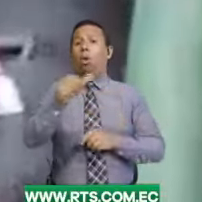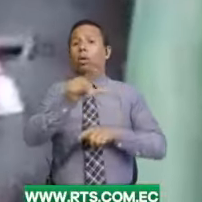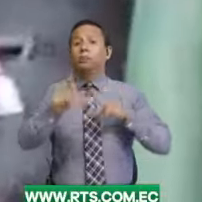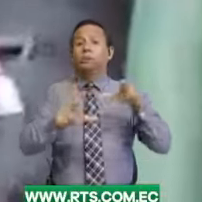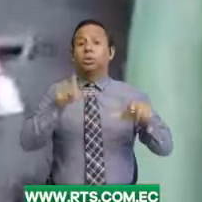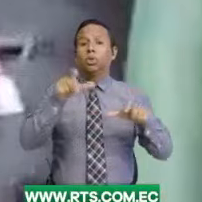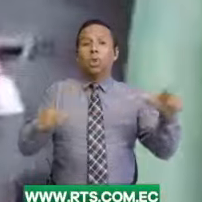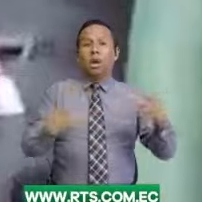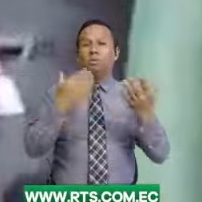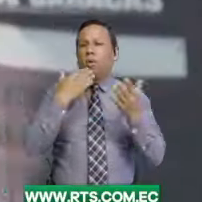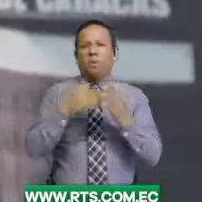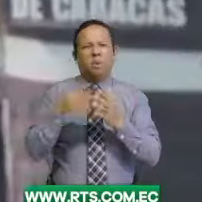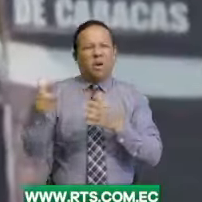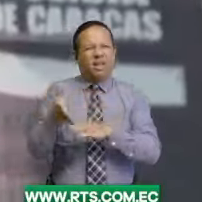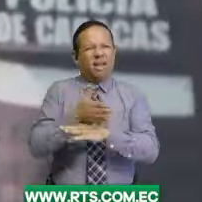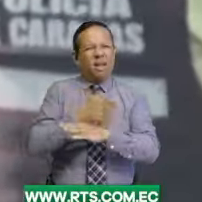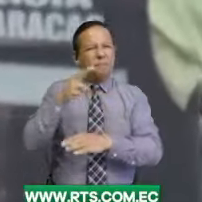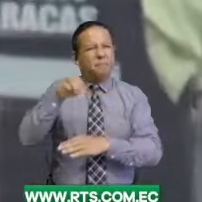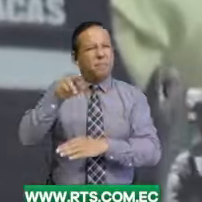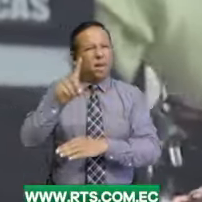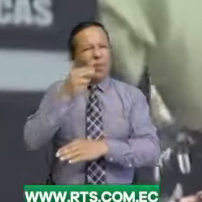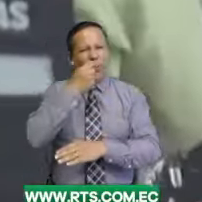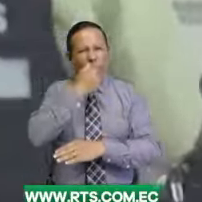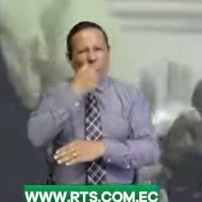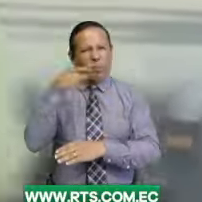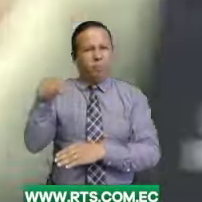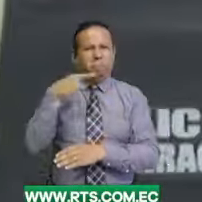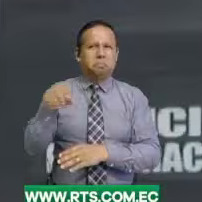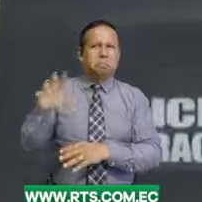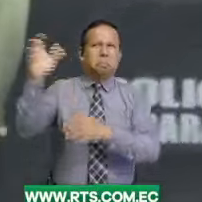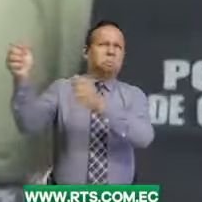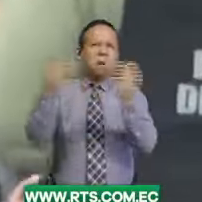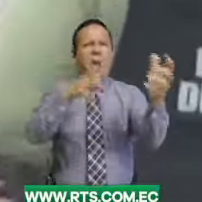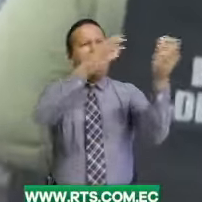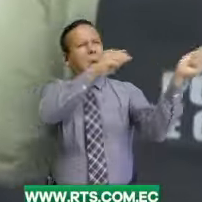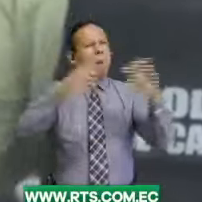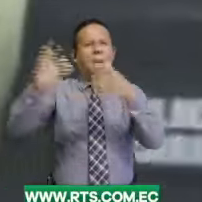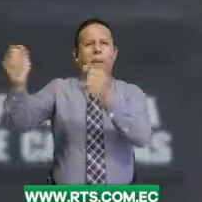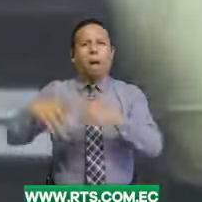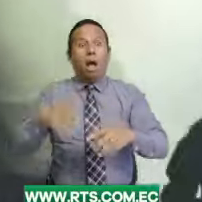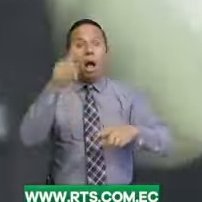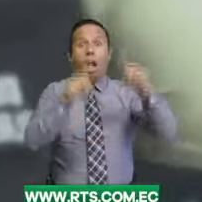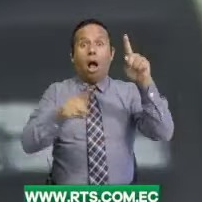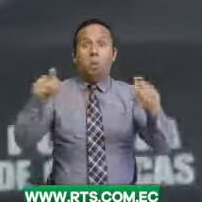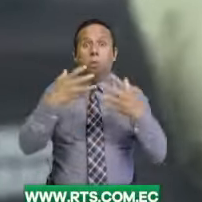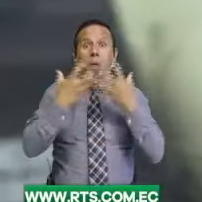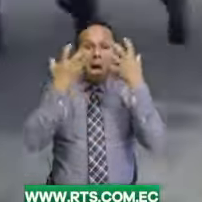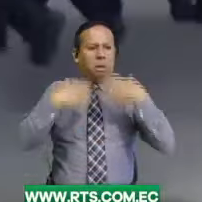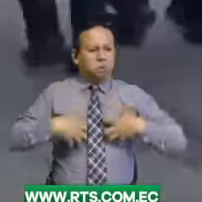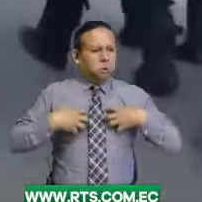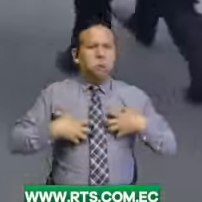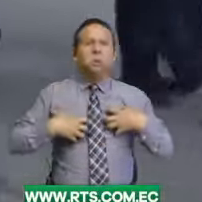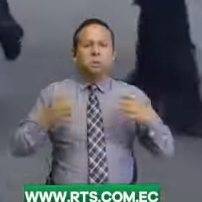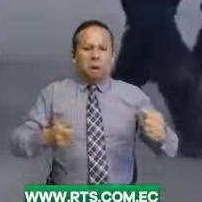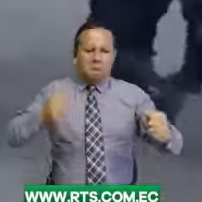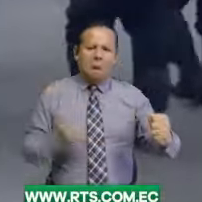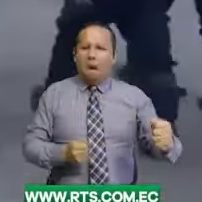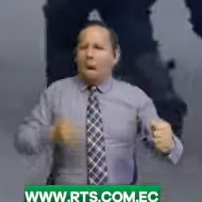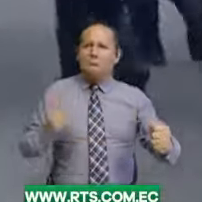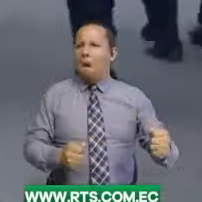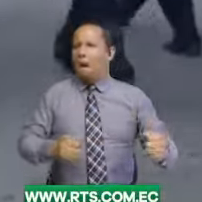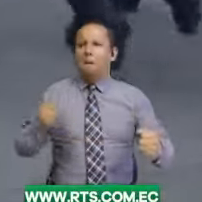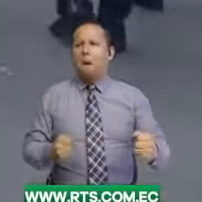descolgaron carteles de la campaña de Maduro. Otros, en cambio, tocaron con furia las cacerolas en señal de protesta. Colectivos